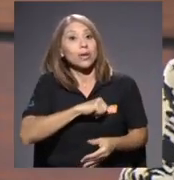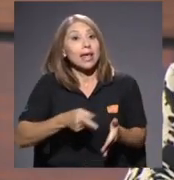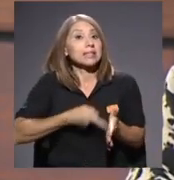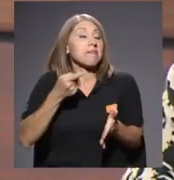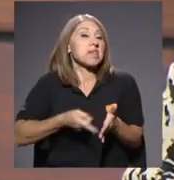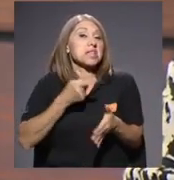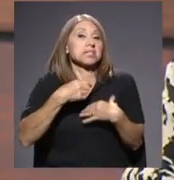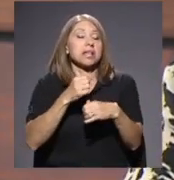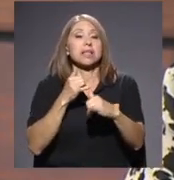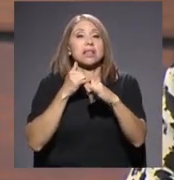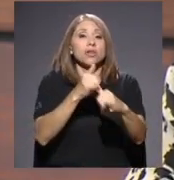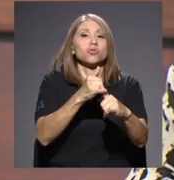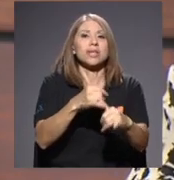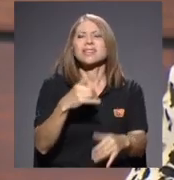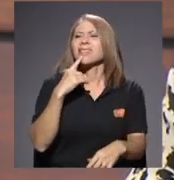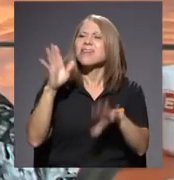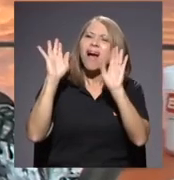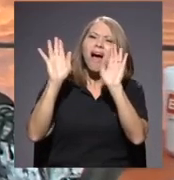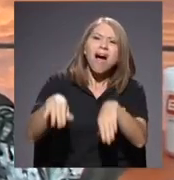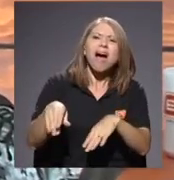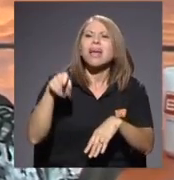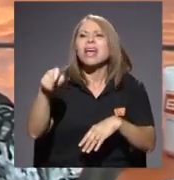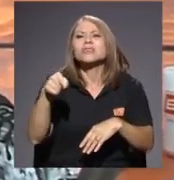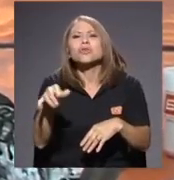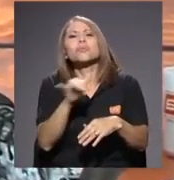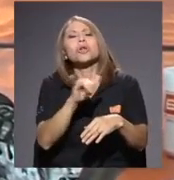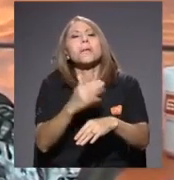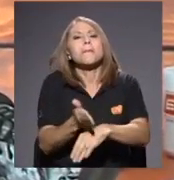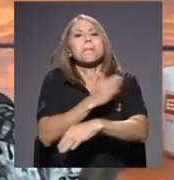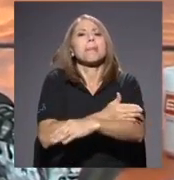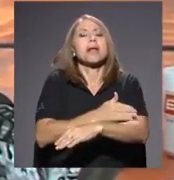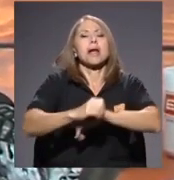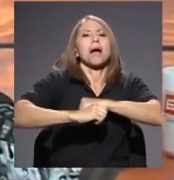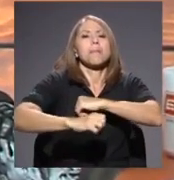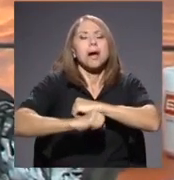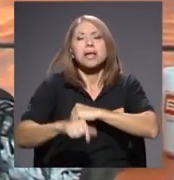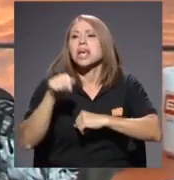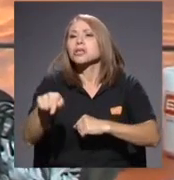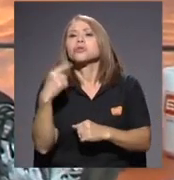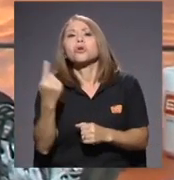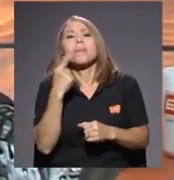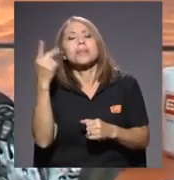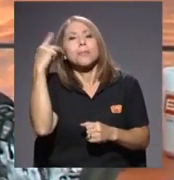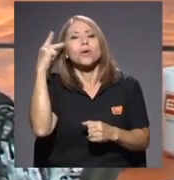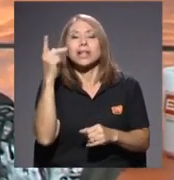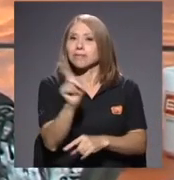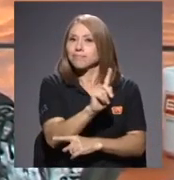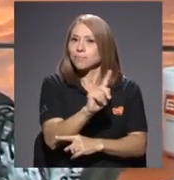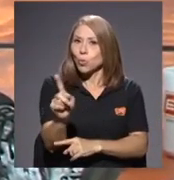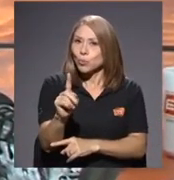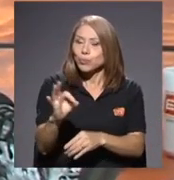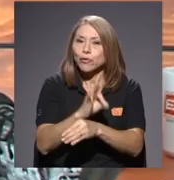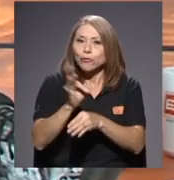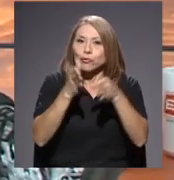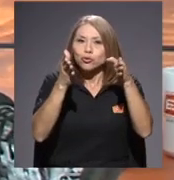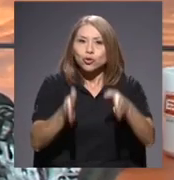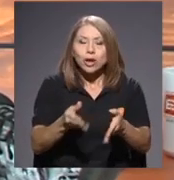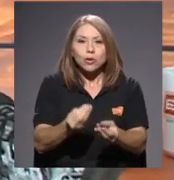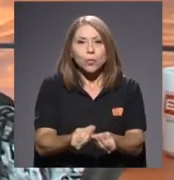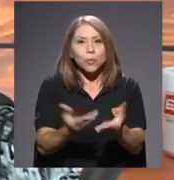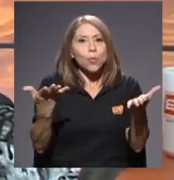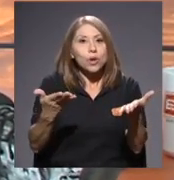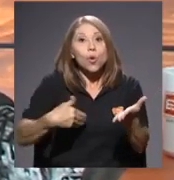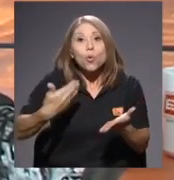de decir, esto es politiquería, ¿verdad?, esto es pre-campaña, claro. Y no. La reacción del funcionariado público frente al